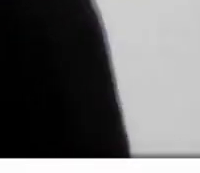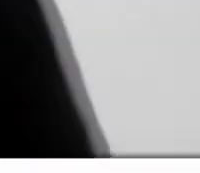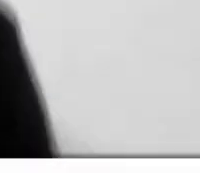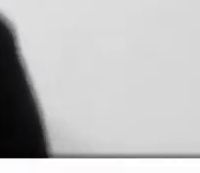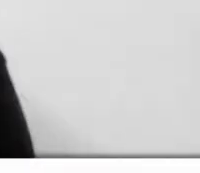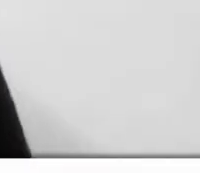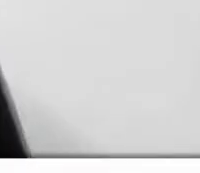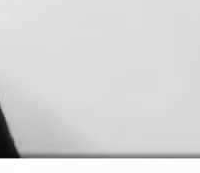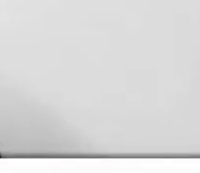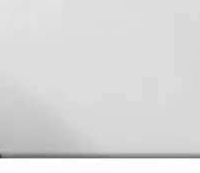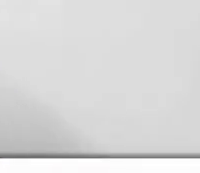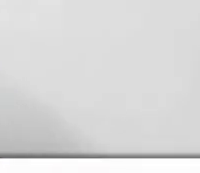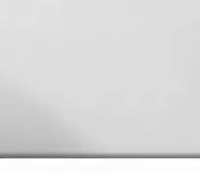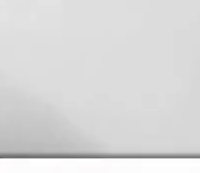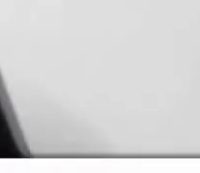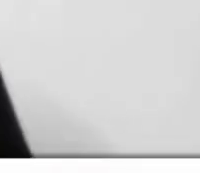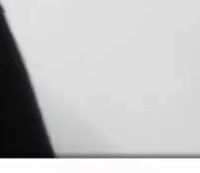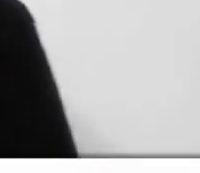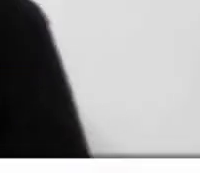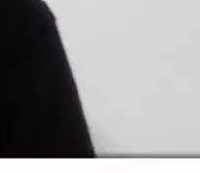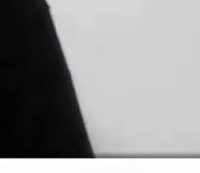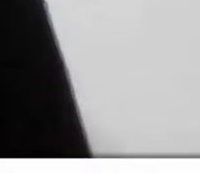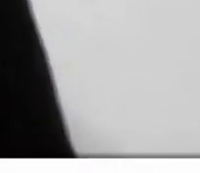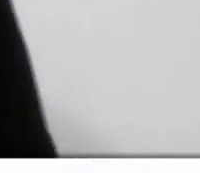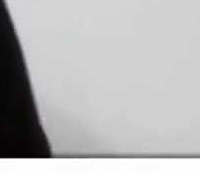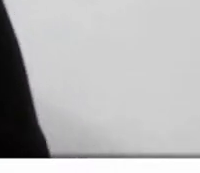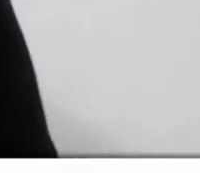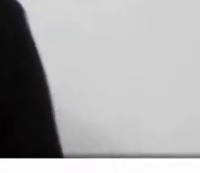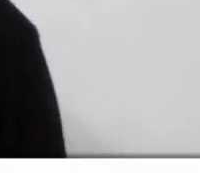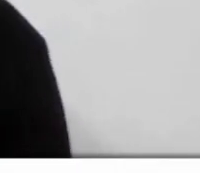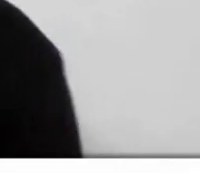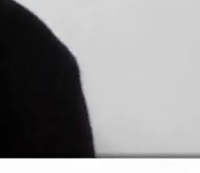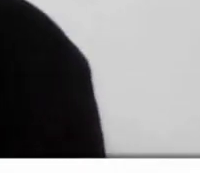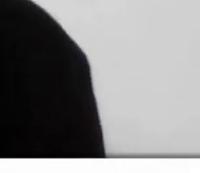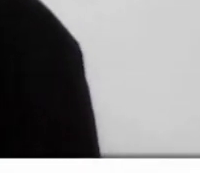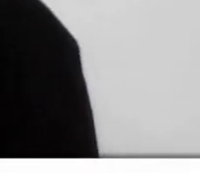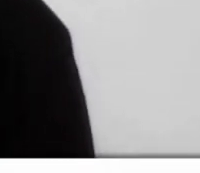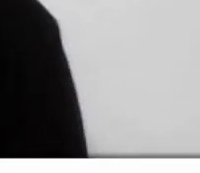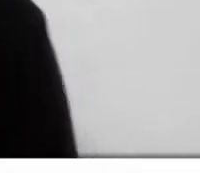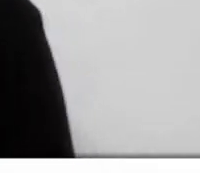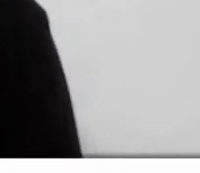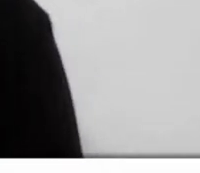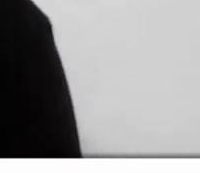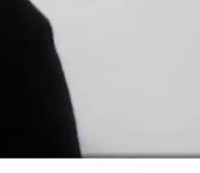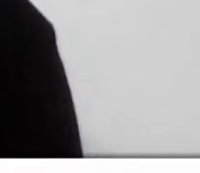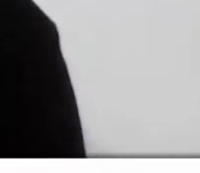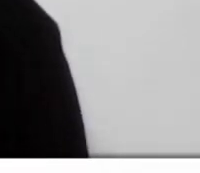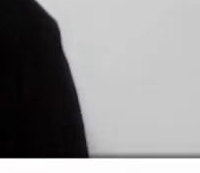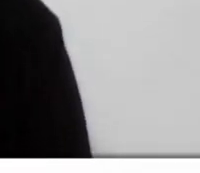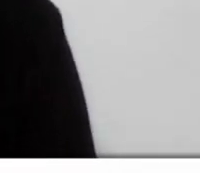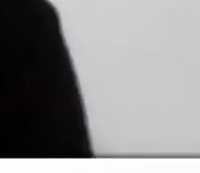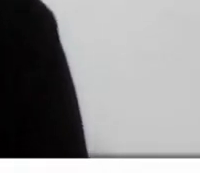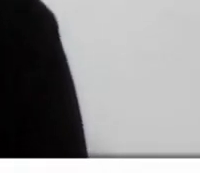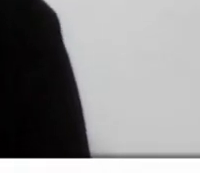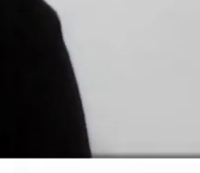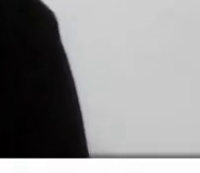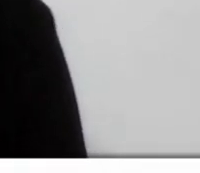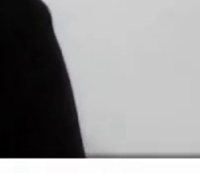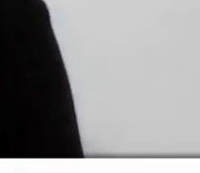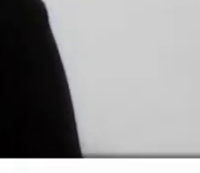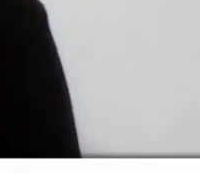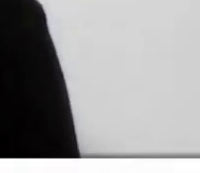grupo de productores, de chacareros, nucleados en la Federación Agraria, lo aclaro para los que por